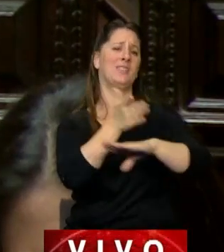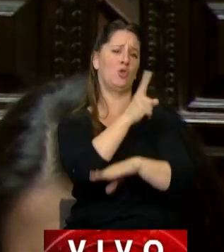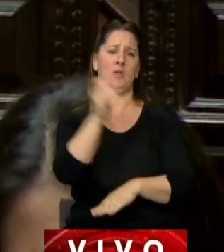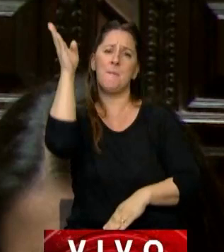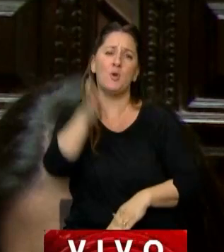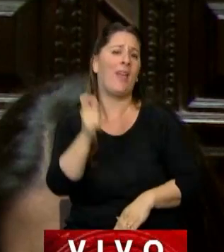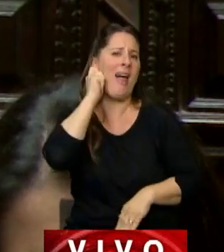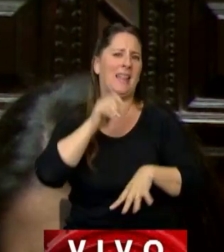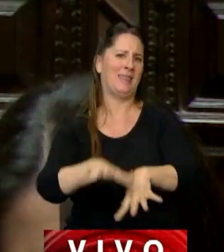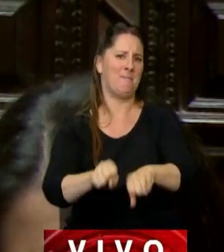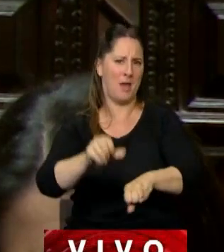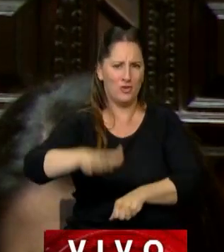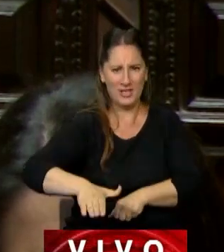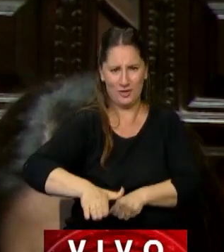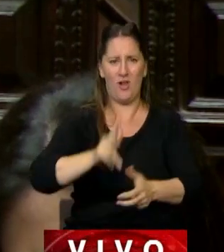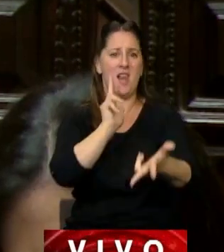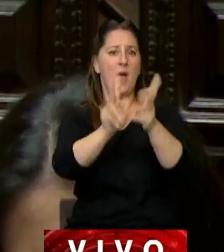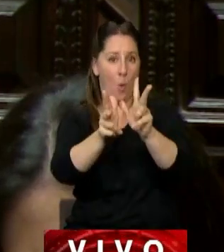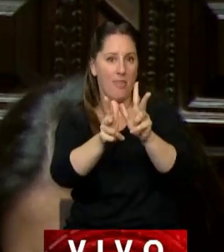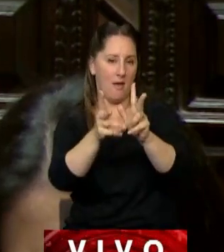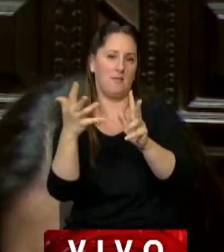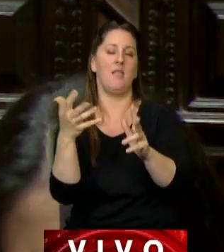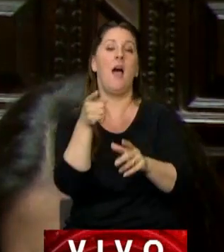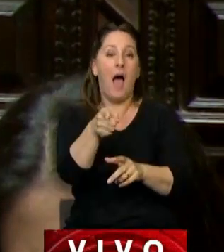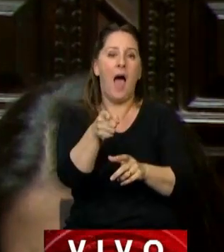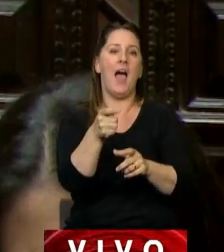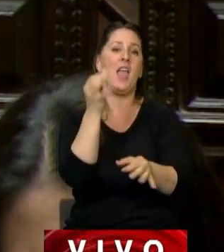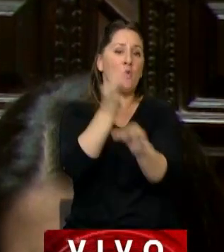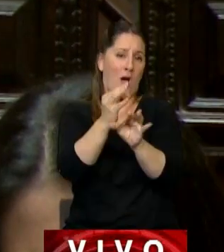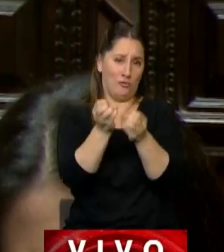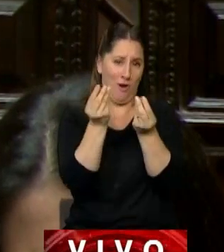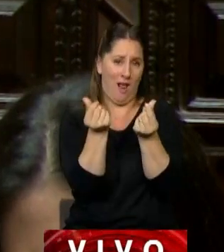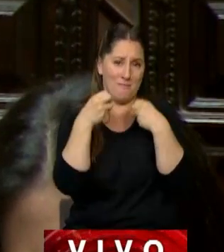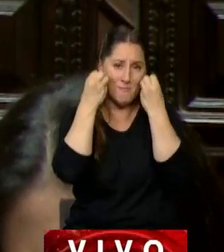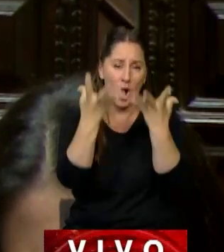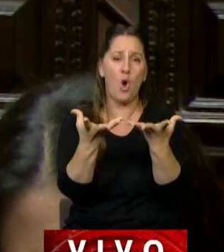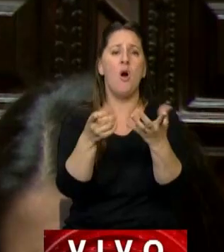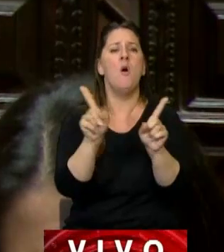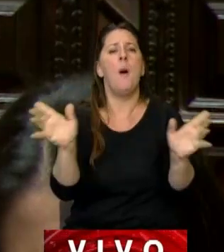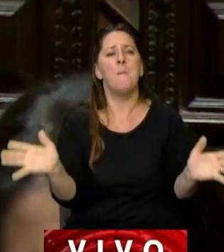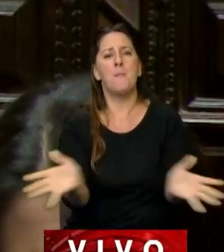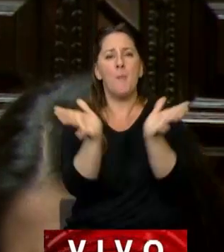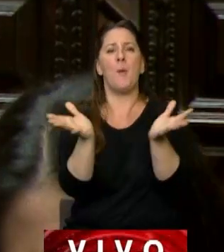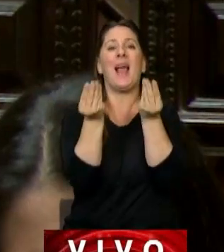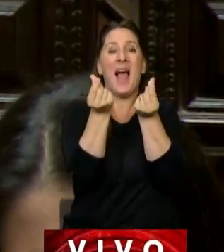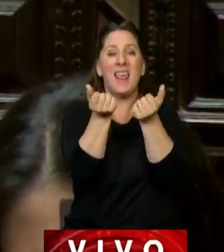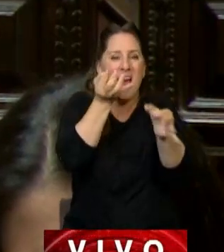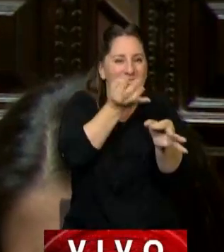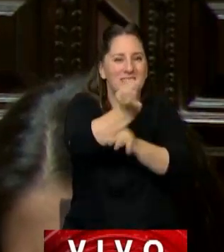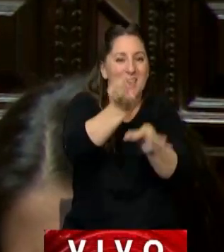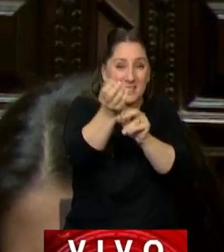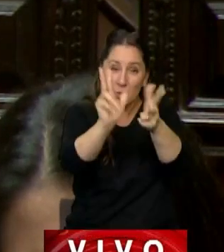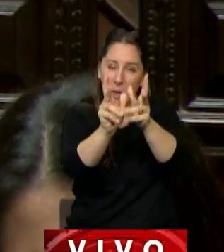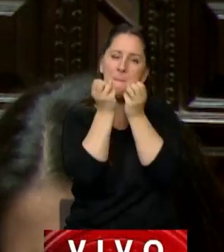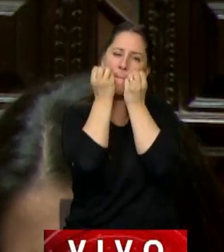completo y a una edad temprana a la lengua de señas y de esta manera contribuir a una mejor educación, a promover una mejor calidad de la enseñanza de la